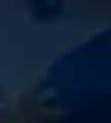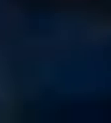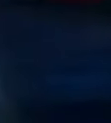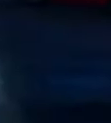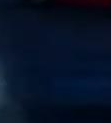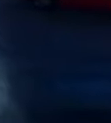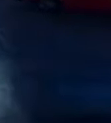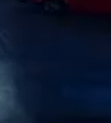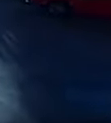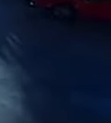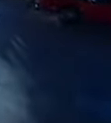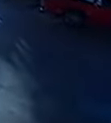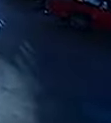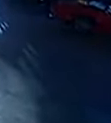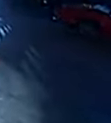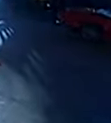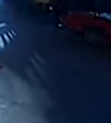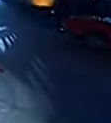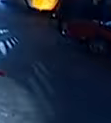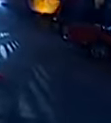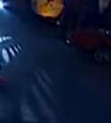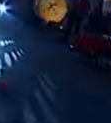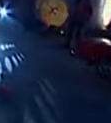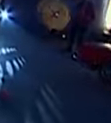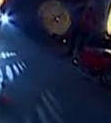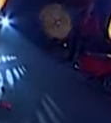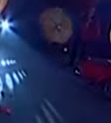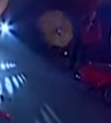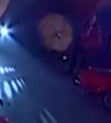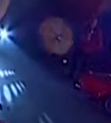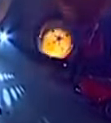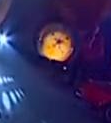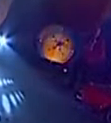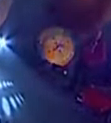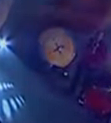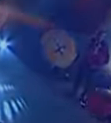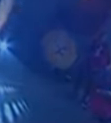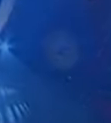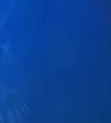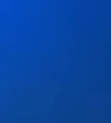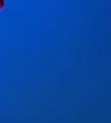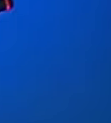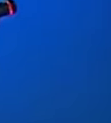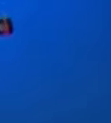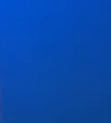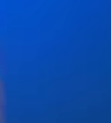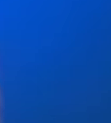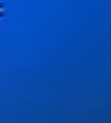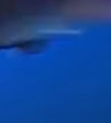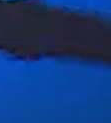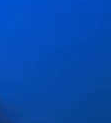Me juras mon amour. Voy donde quieras tú, en un